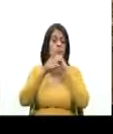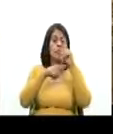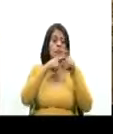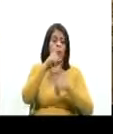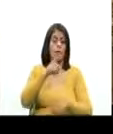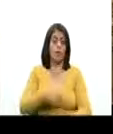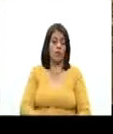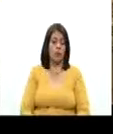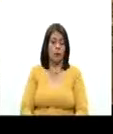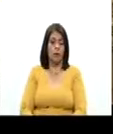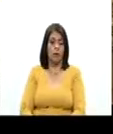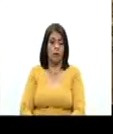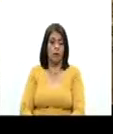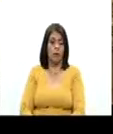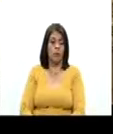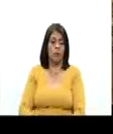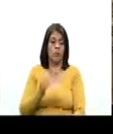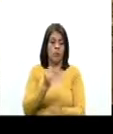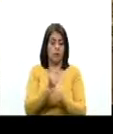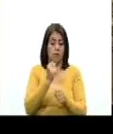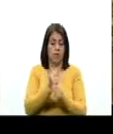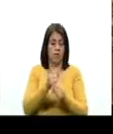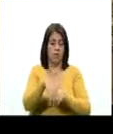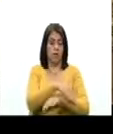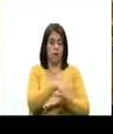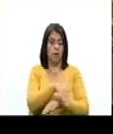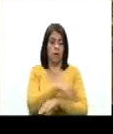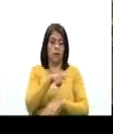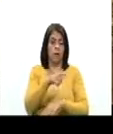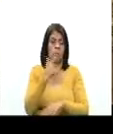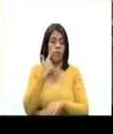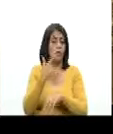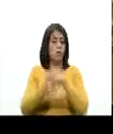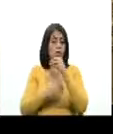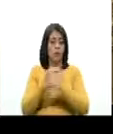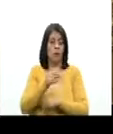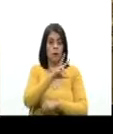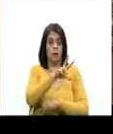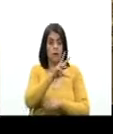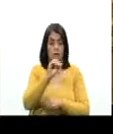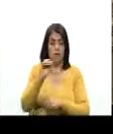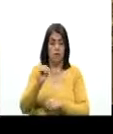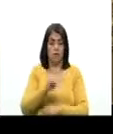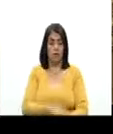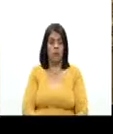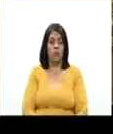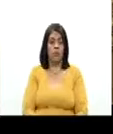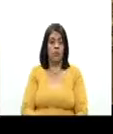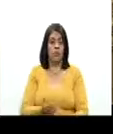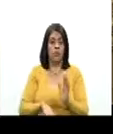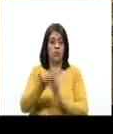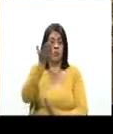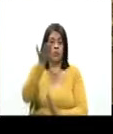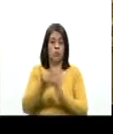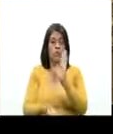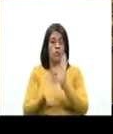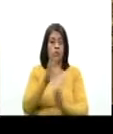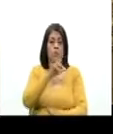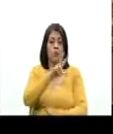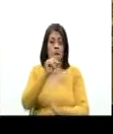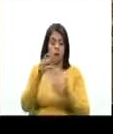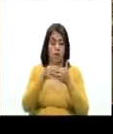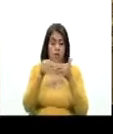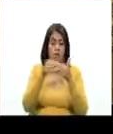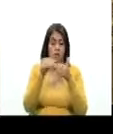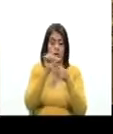un salario a un trabajador de la calle que vendía licuado, me dice, ganamos entre 300, un poquito más, un poquito menos de dólares